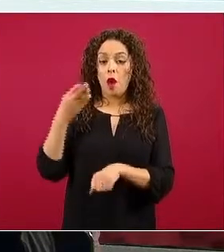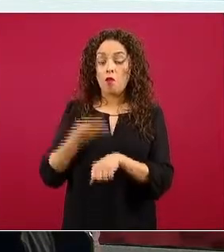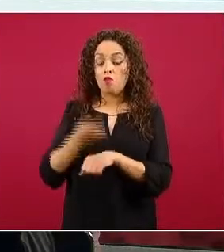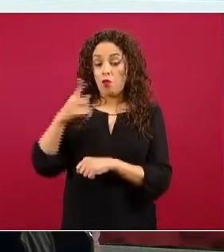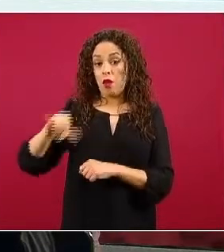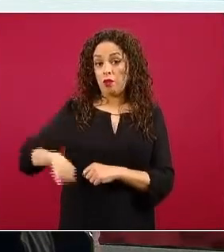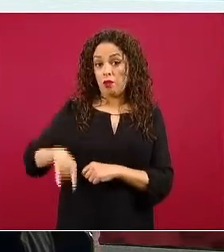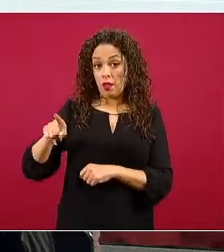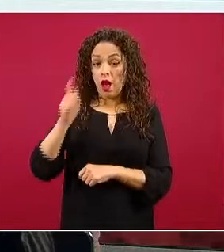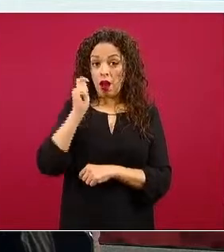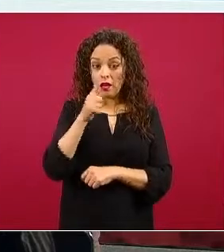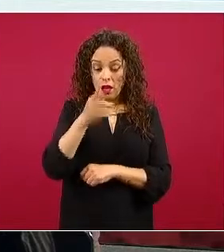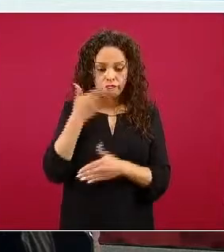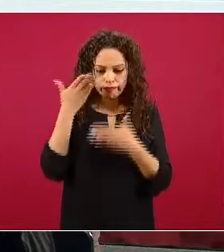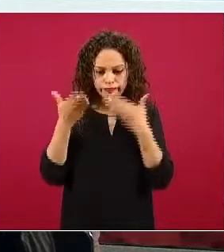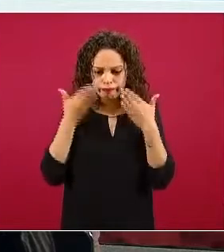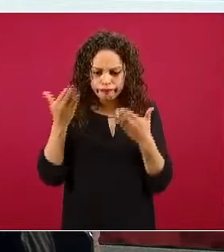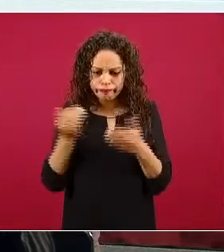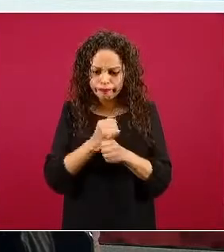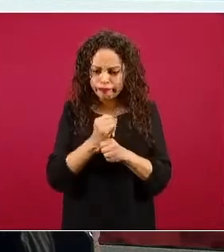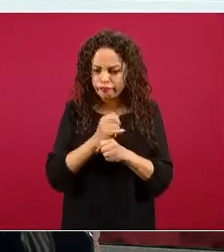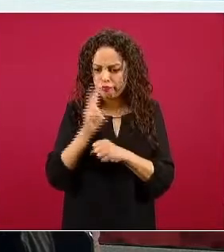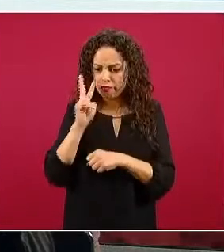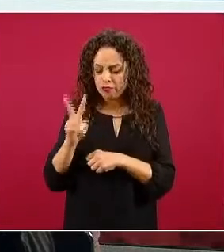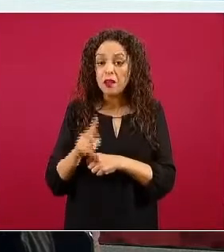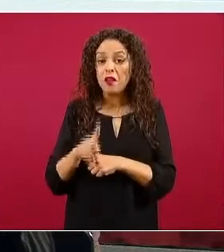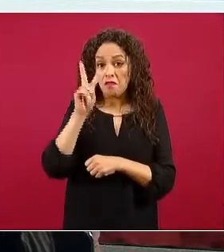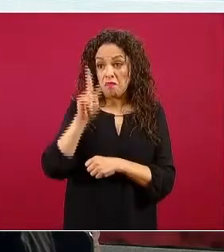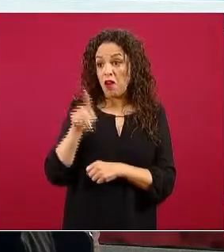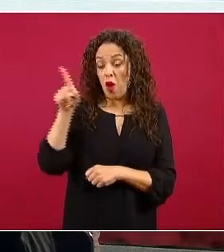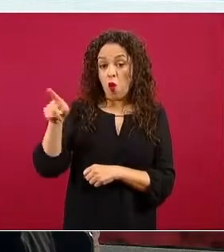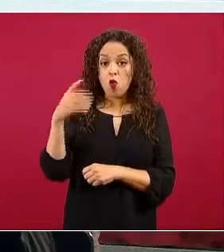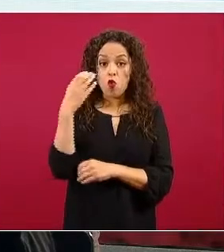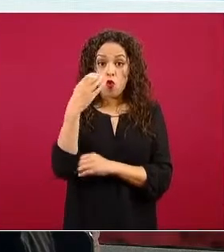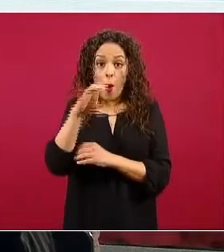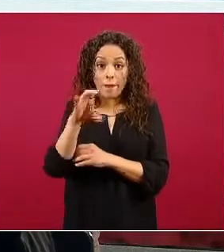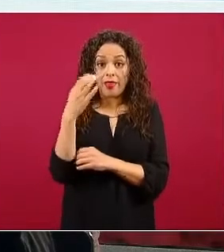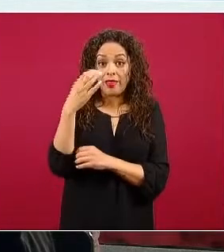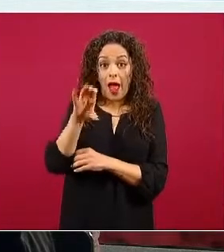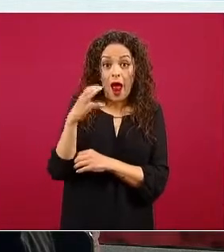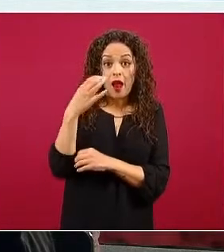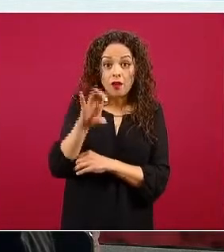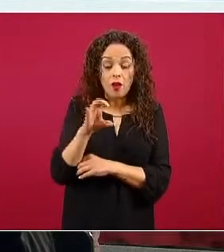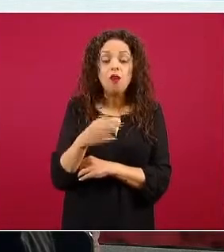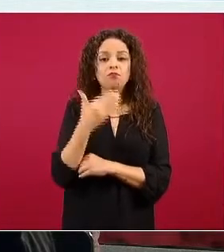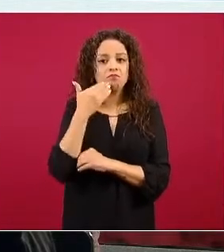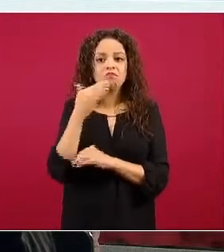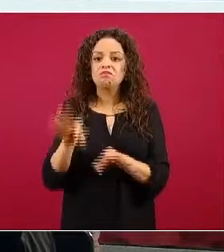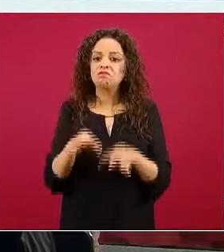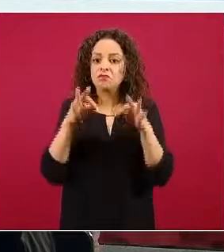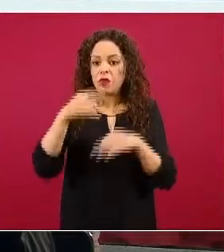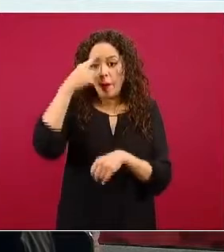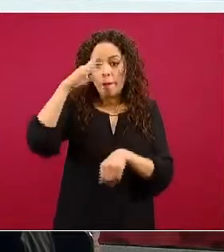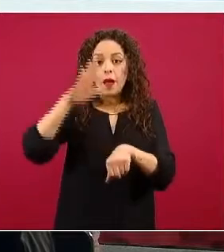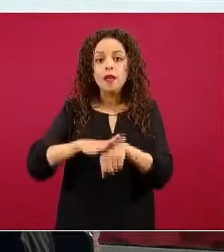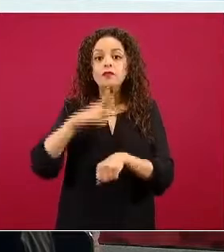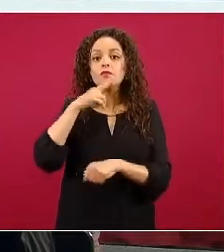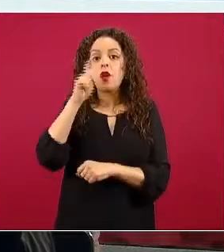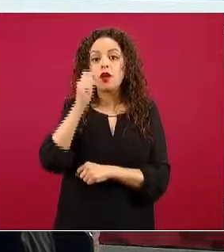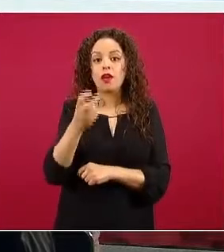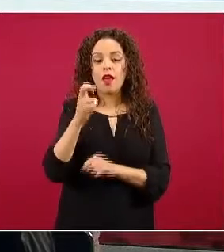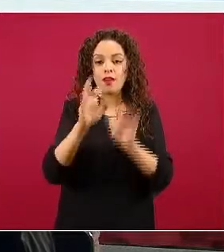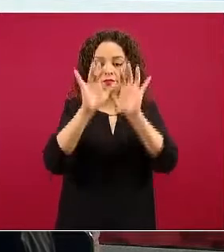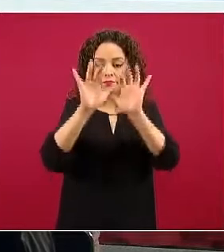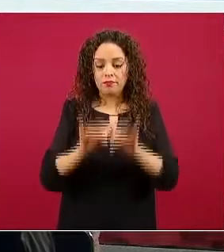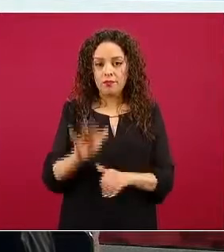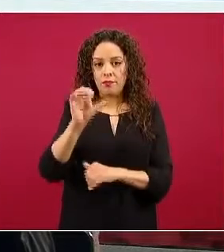por todos los comentarios que ha hecho para mejorar estas bases de datos